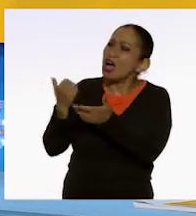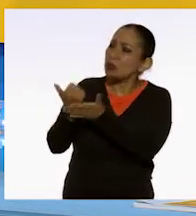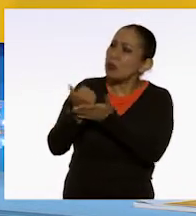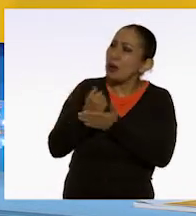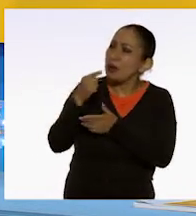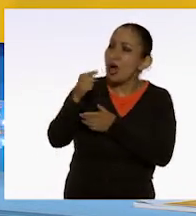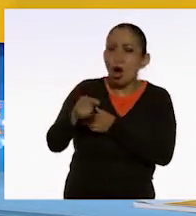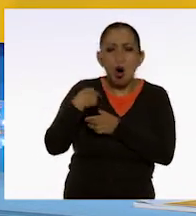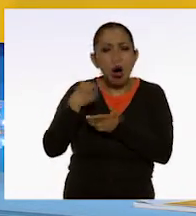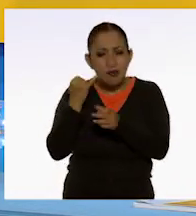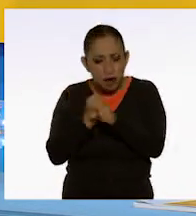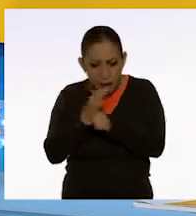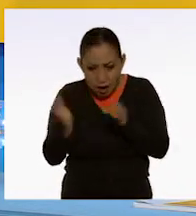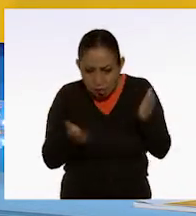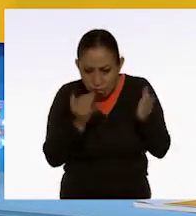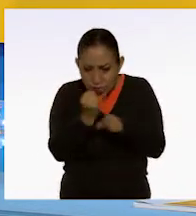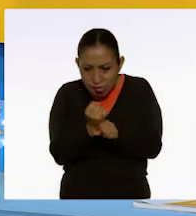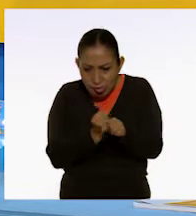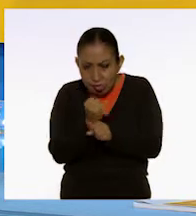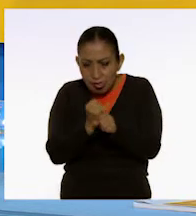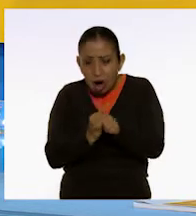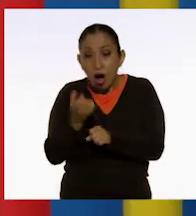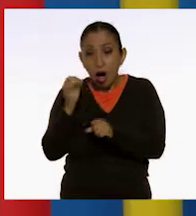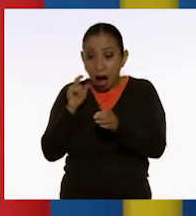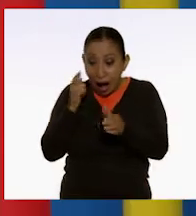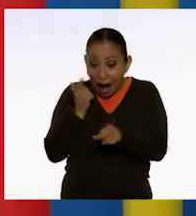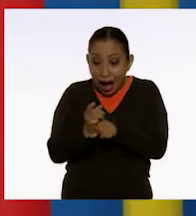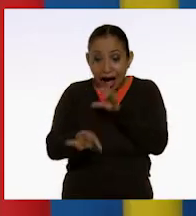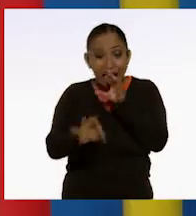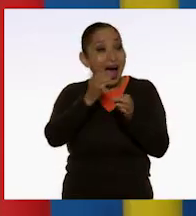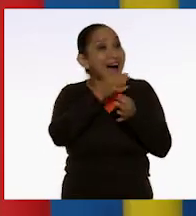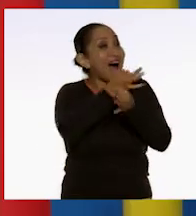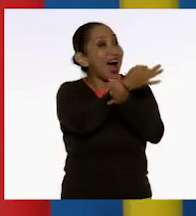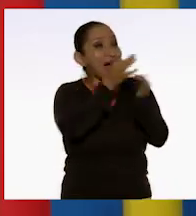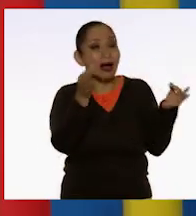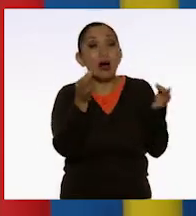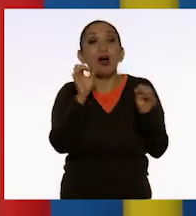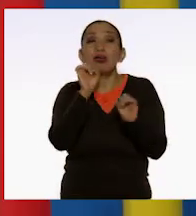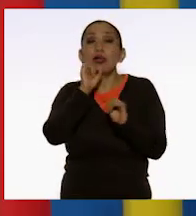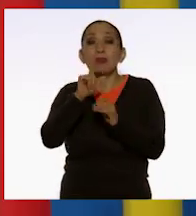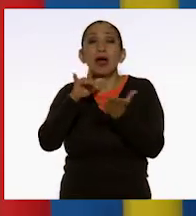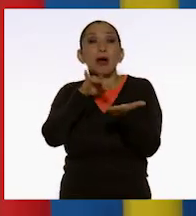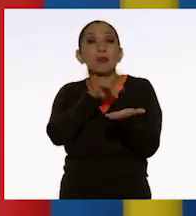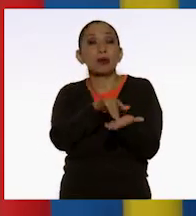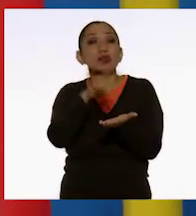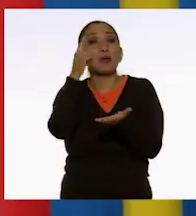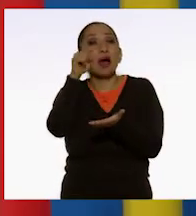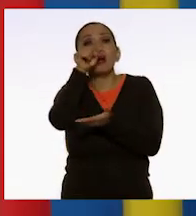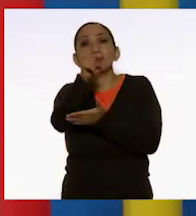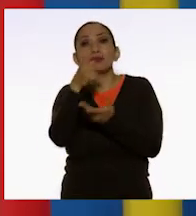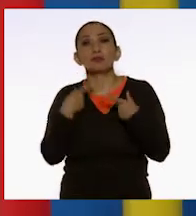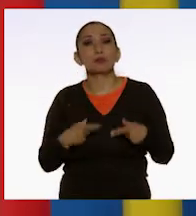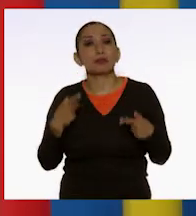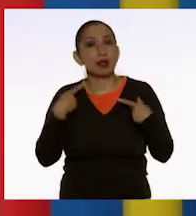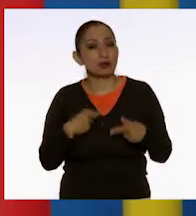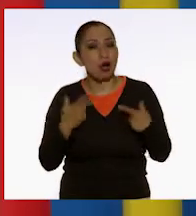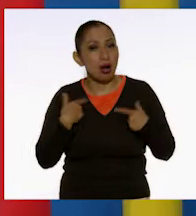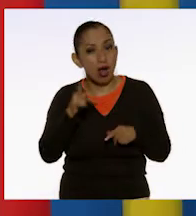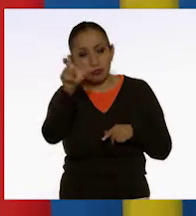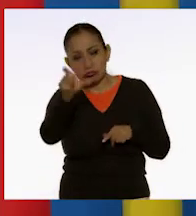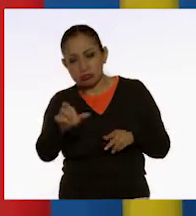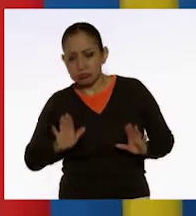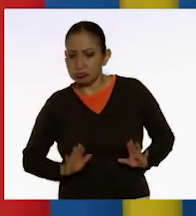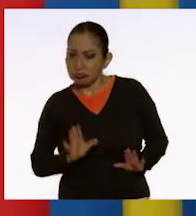información y compartir sus dudas y conocimientos. Además, que apoya su desarrollo para ser personas que se comporten